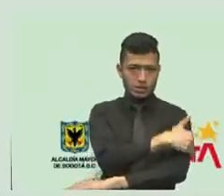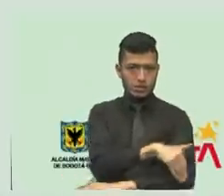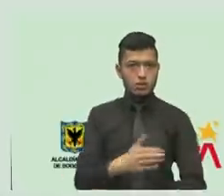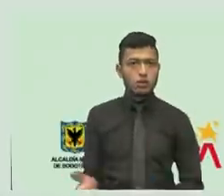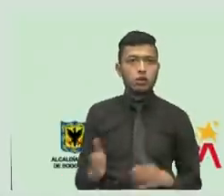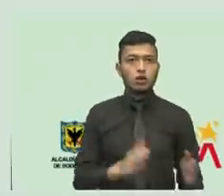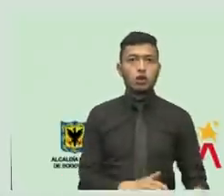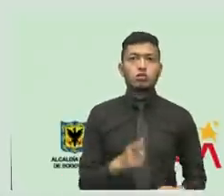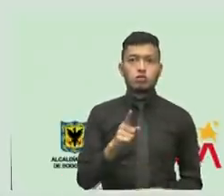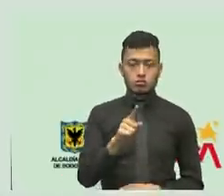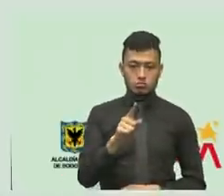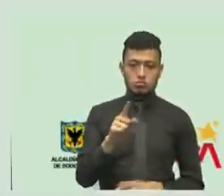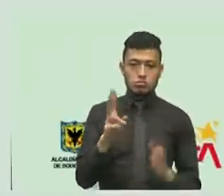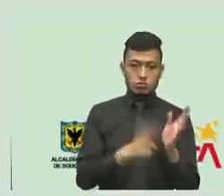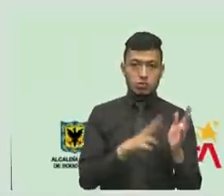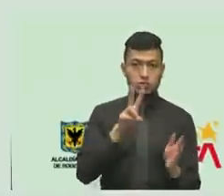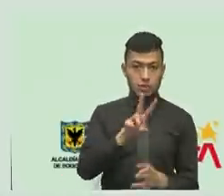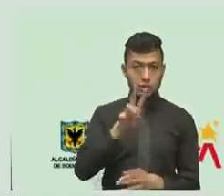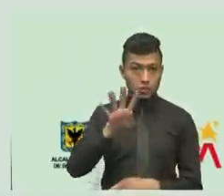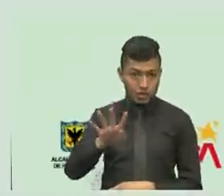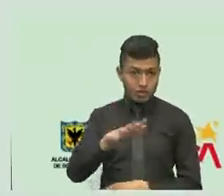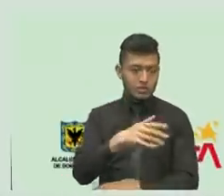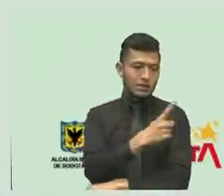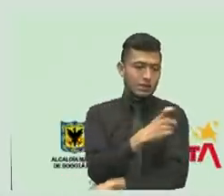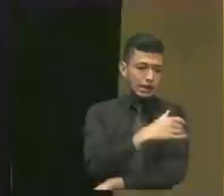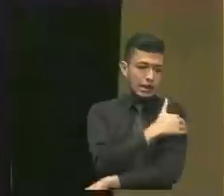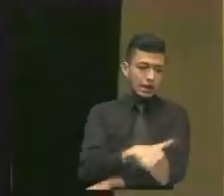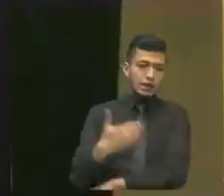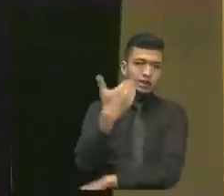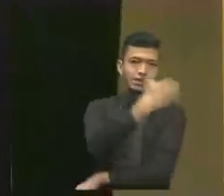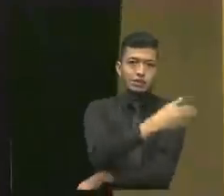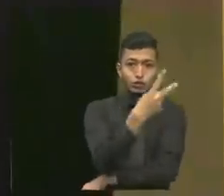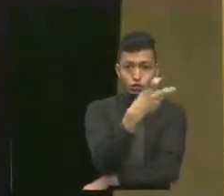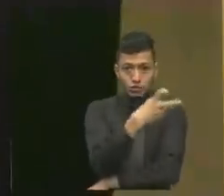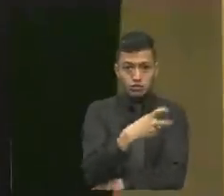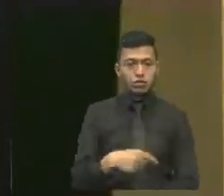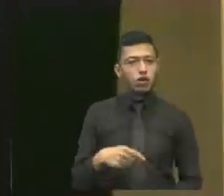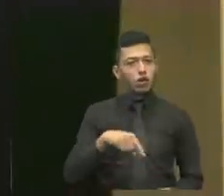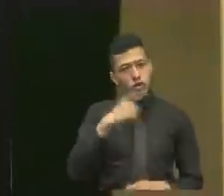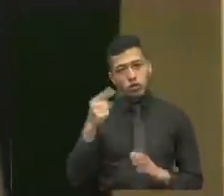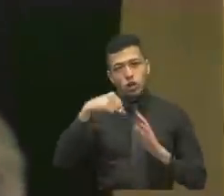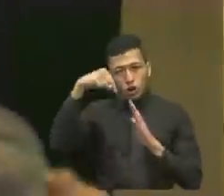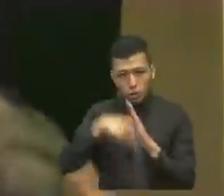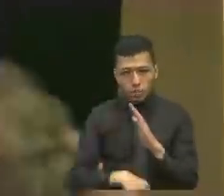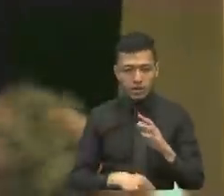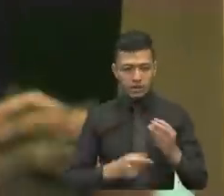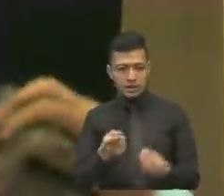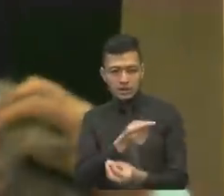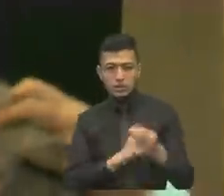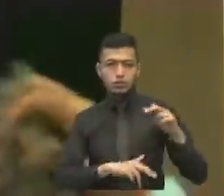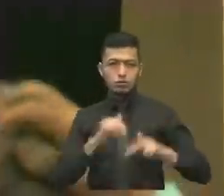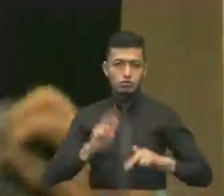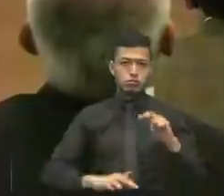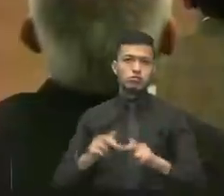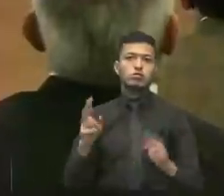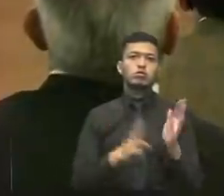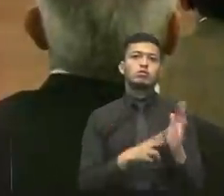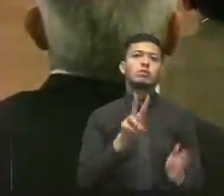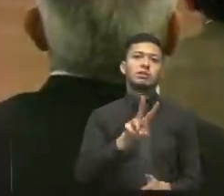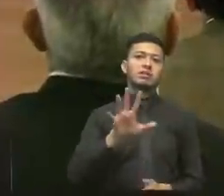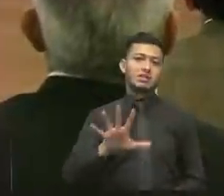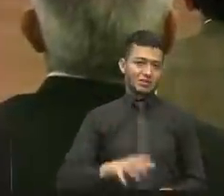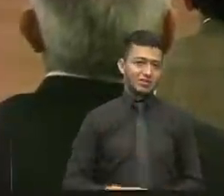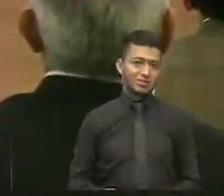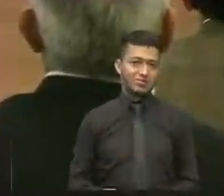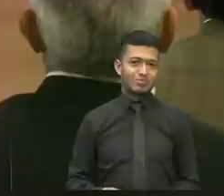de la 100 a la 200 y el último, que es el más complejo de diseñar, construir, entrará en operación en el 2025. Pero